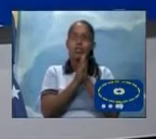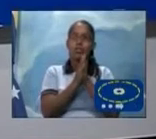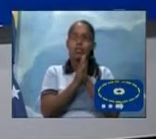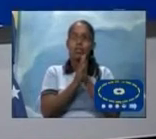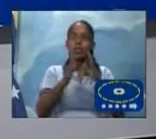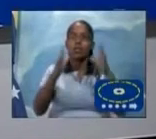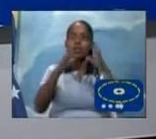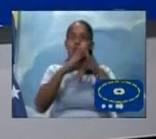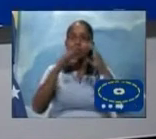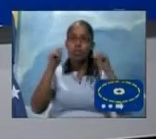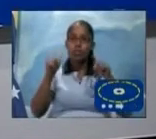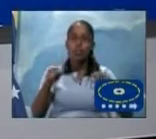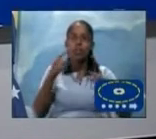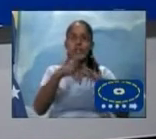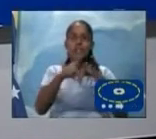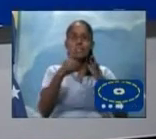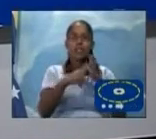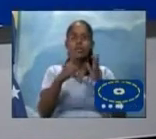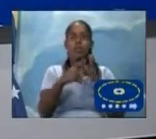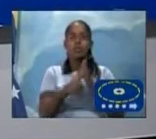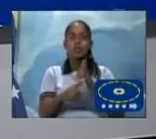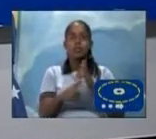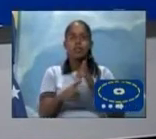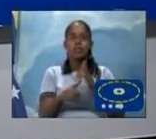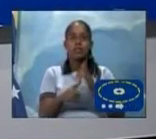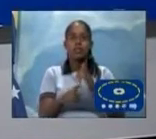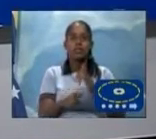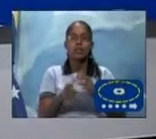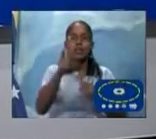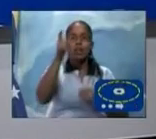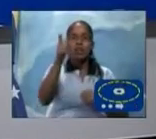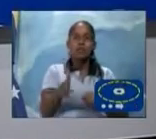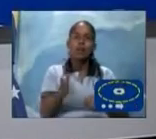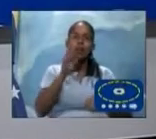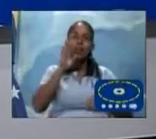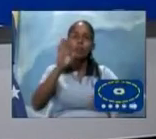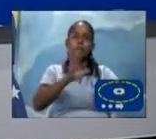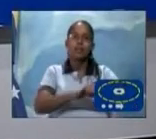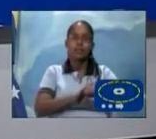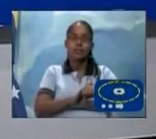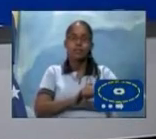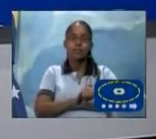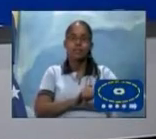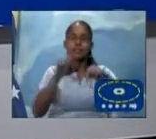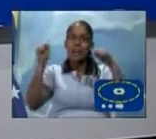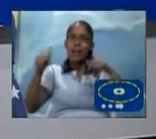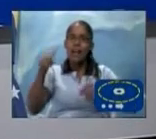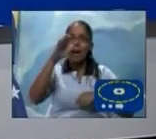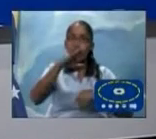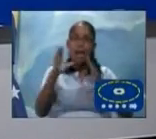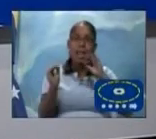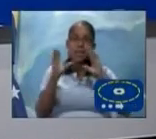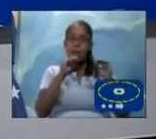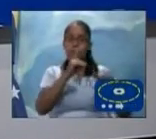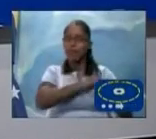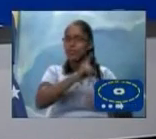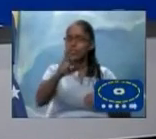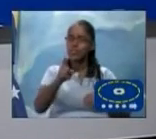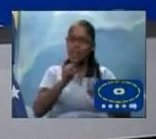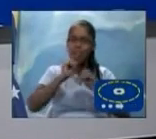Todas estas cosas. Todas estas cosas. Serán cumplidas. Serán cumplidas. Aquí está hablando de